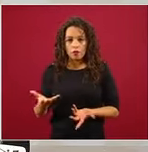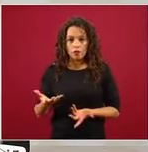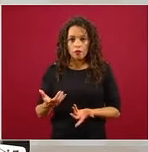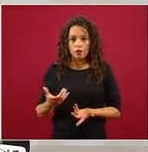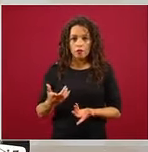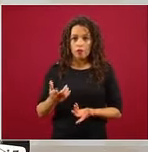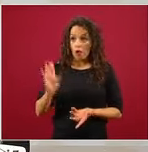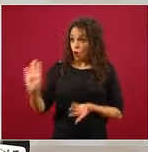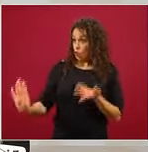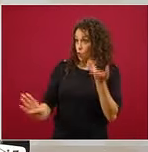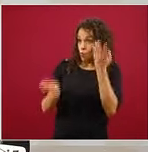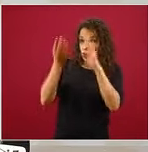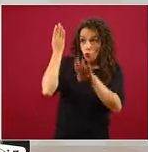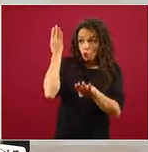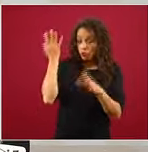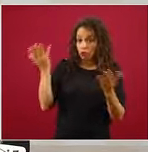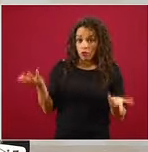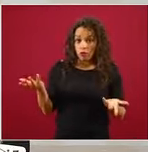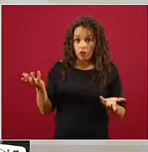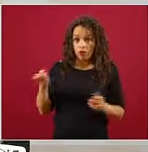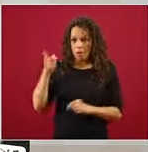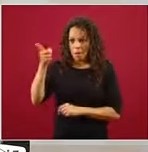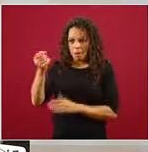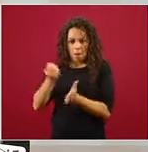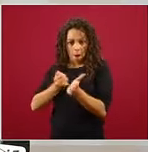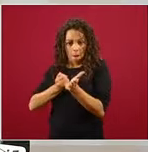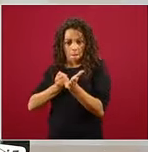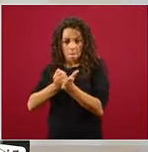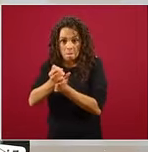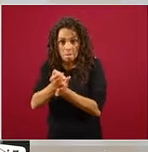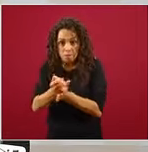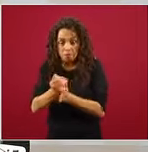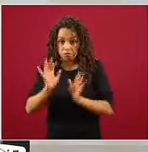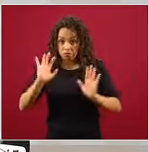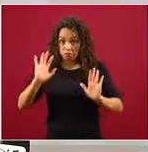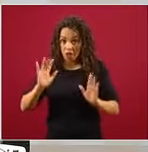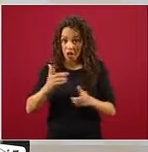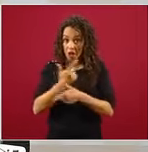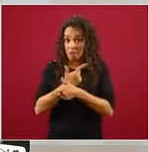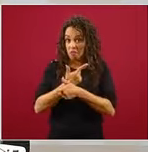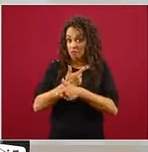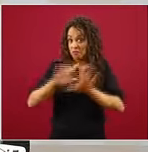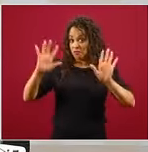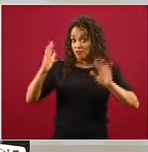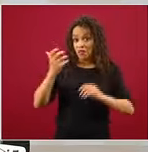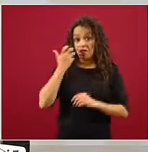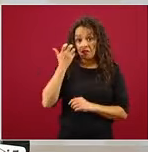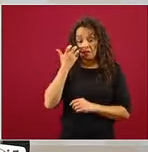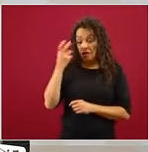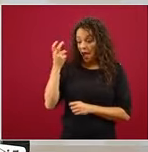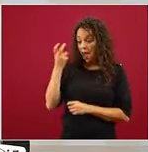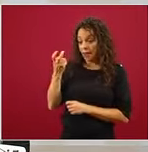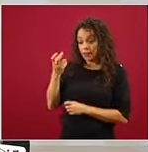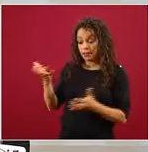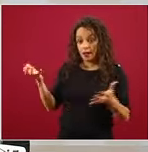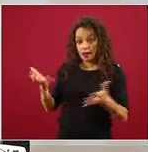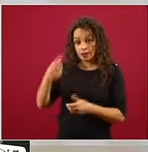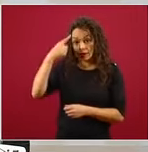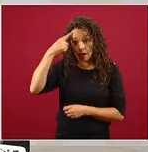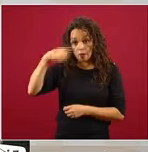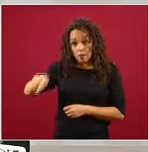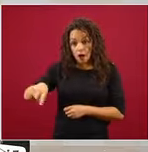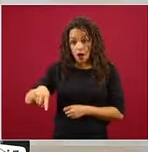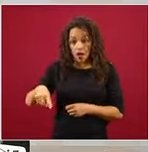habla de los países escandinavos, decida deliberadamente utilizar este principio de